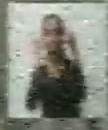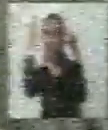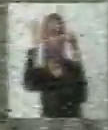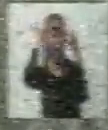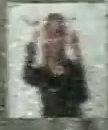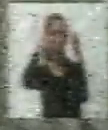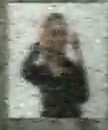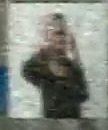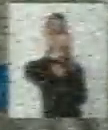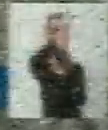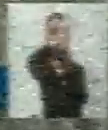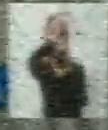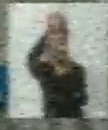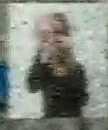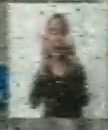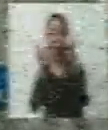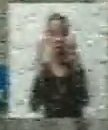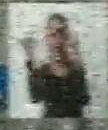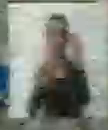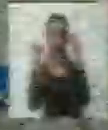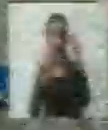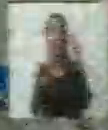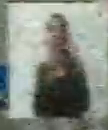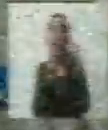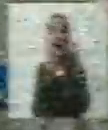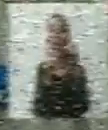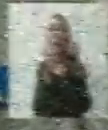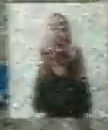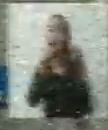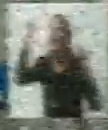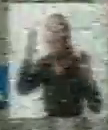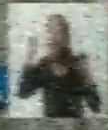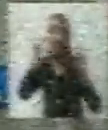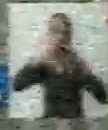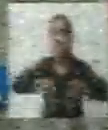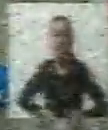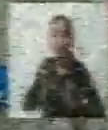probablemente con una gestación de 40 semanas. Así es que, bueno,